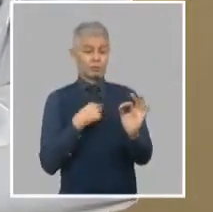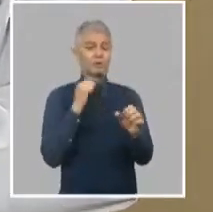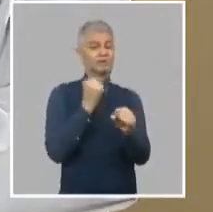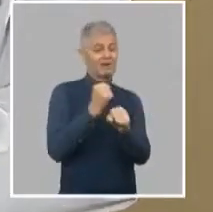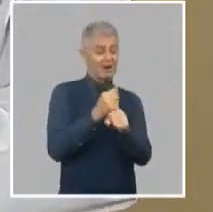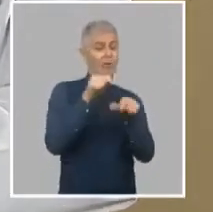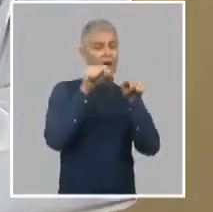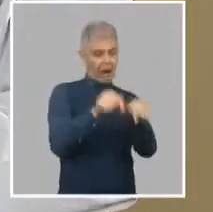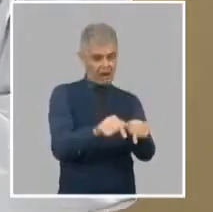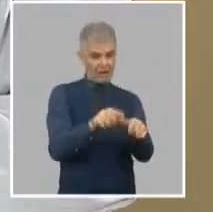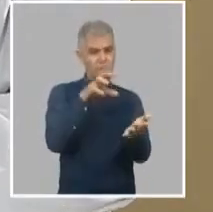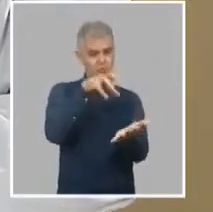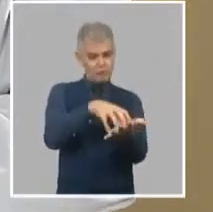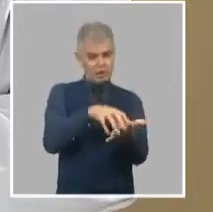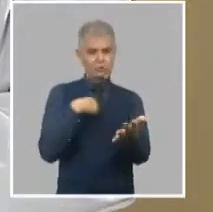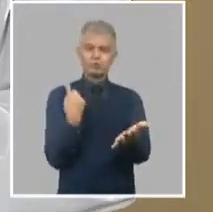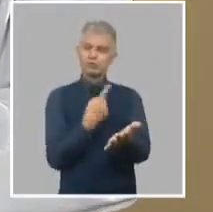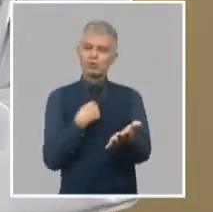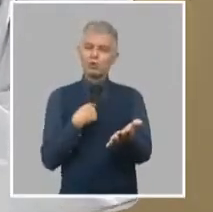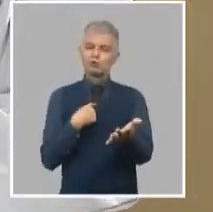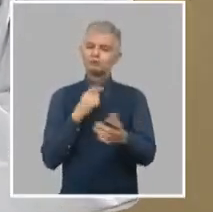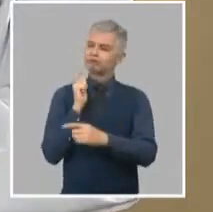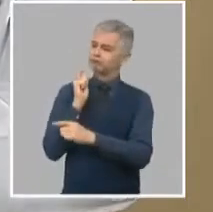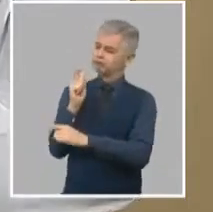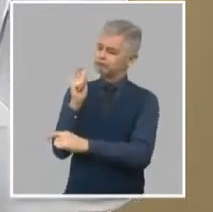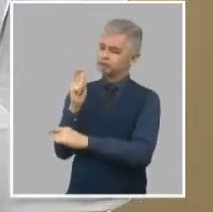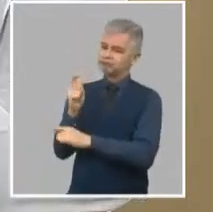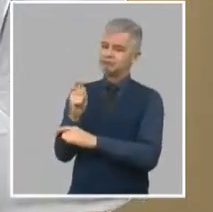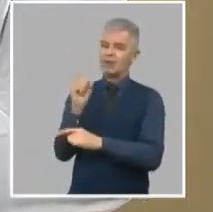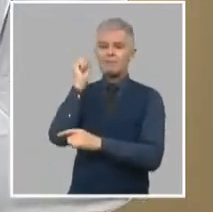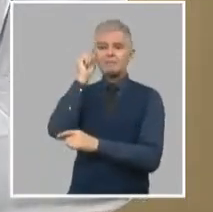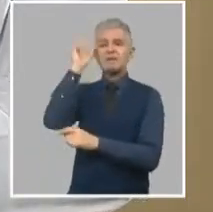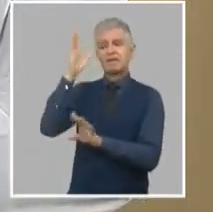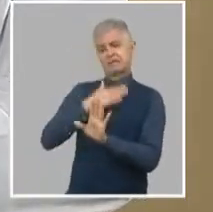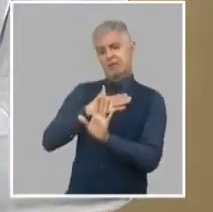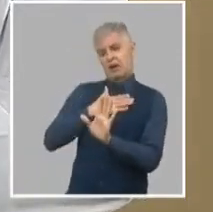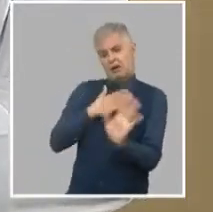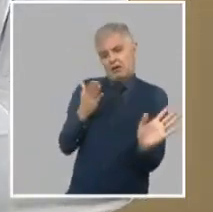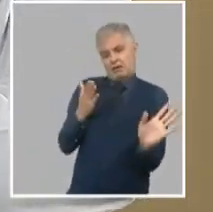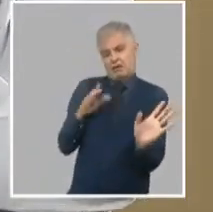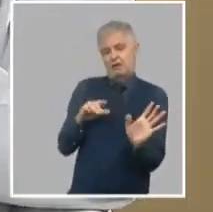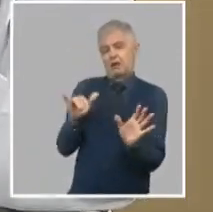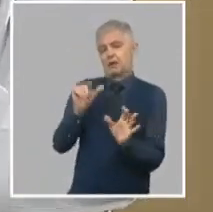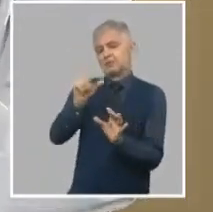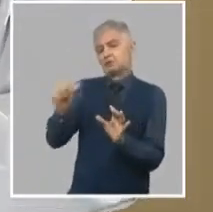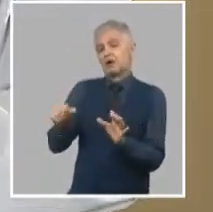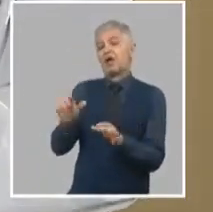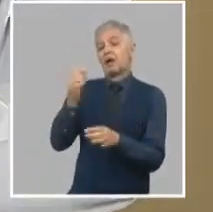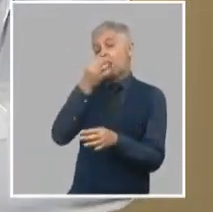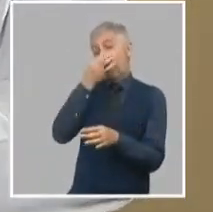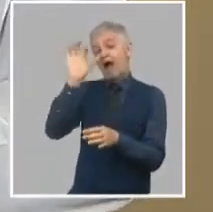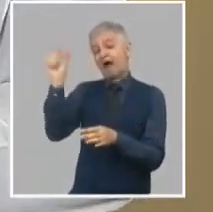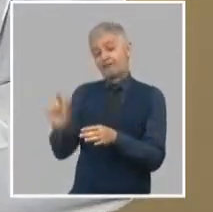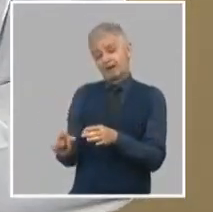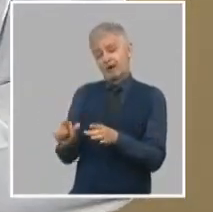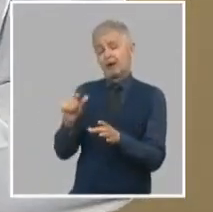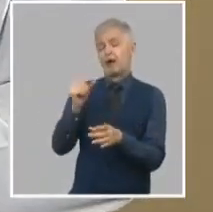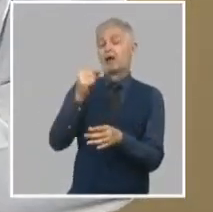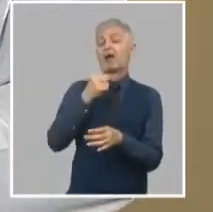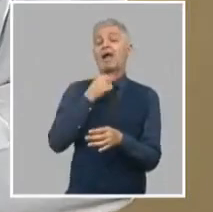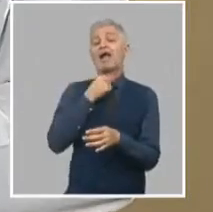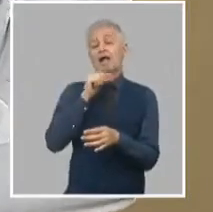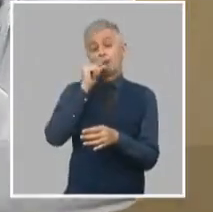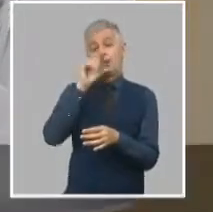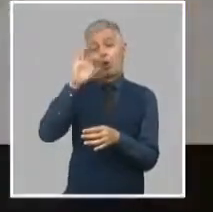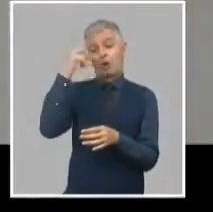le transmitimos esa modesta experiencia que traíamos de los compañeros del ébola y todas las medidas de bioseguridad que planteaba la